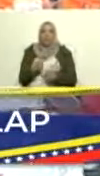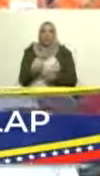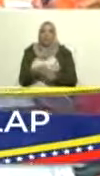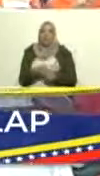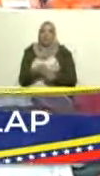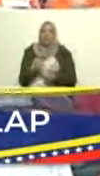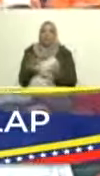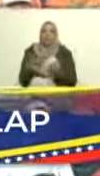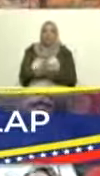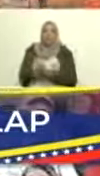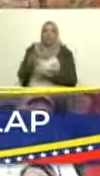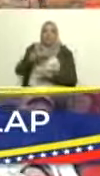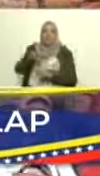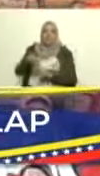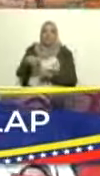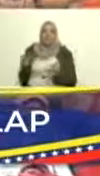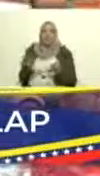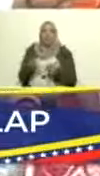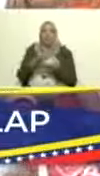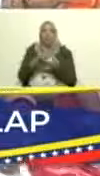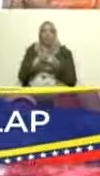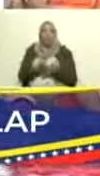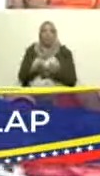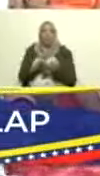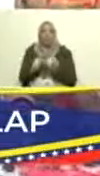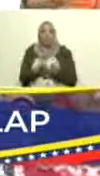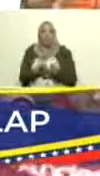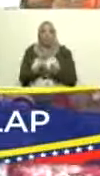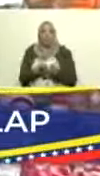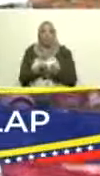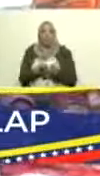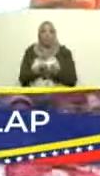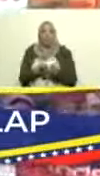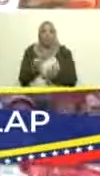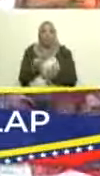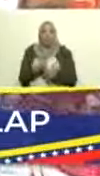de Mérida, de Trujillo.